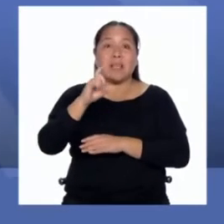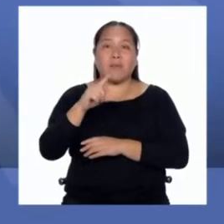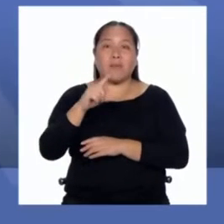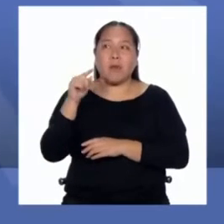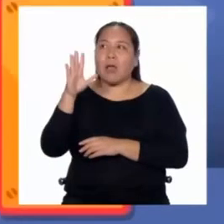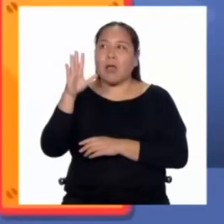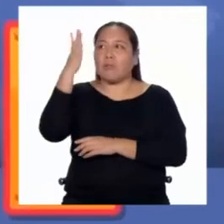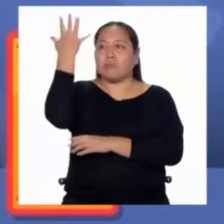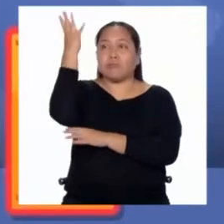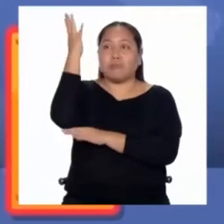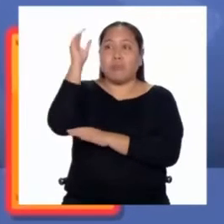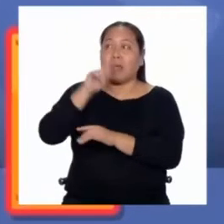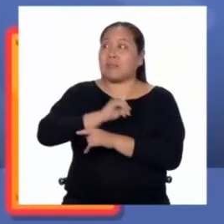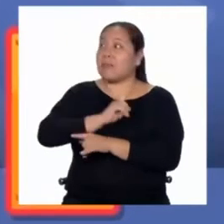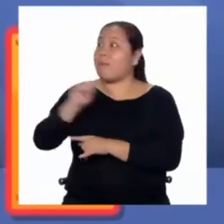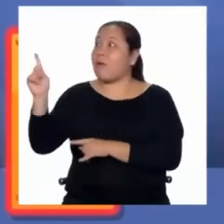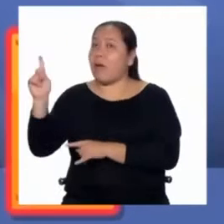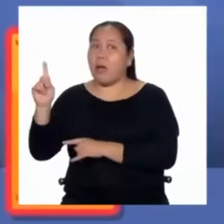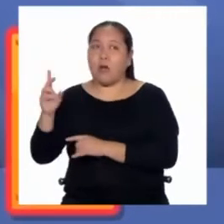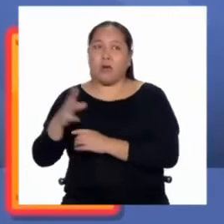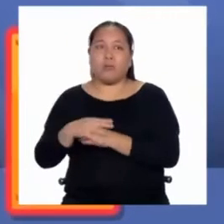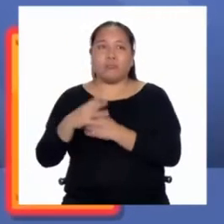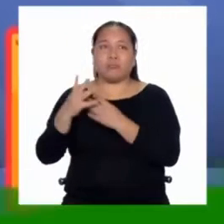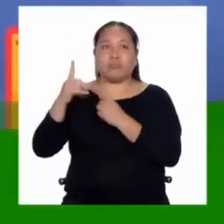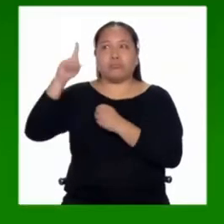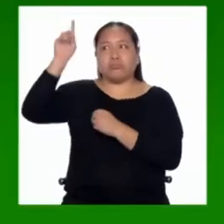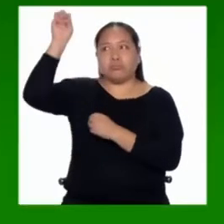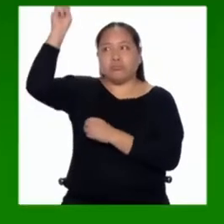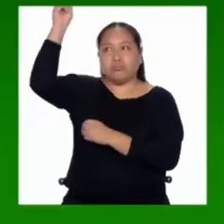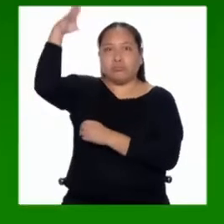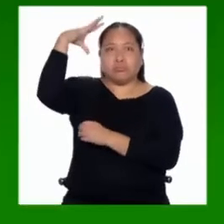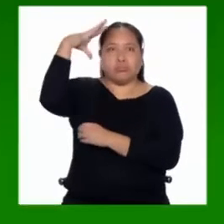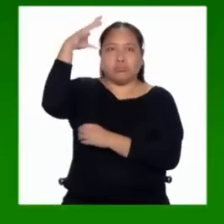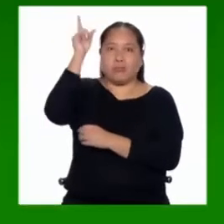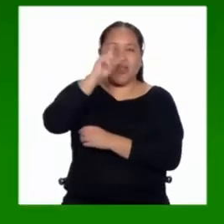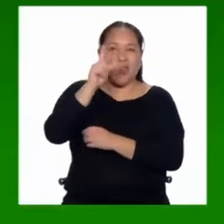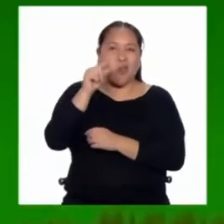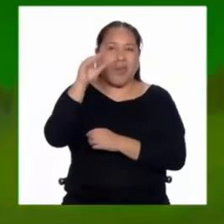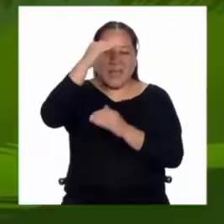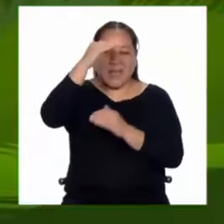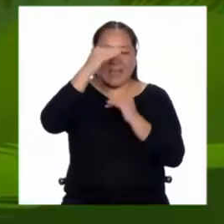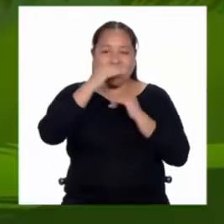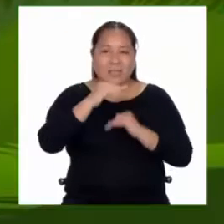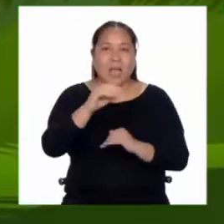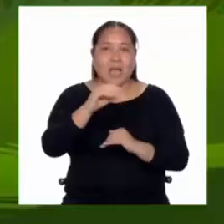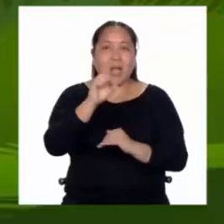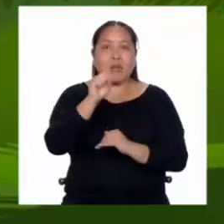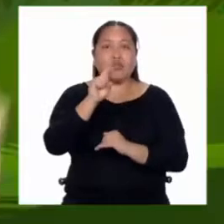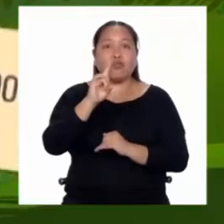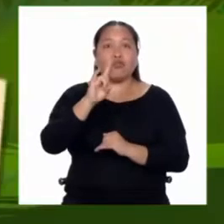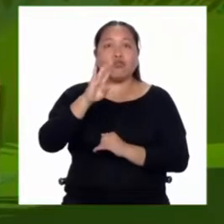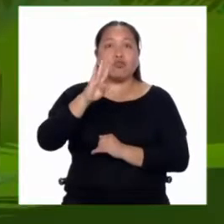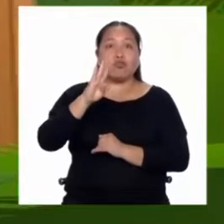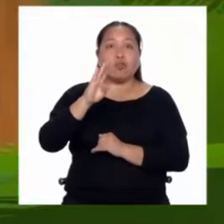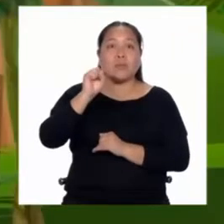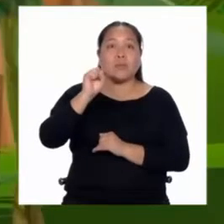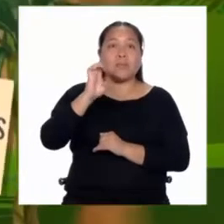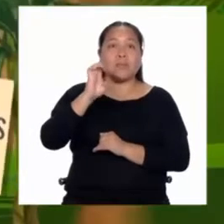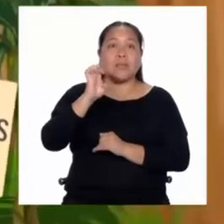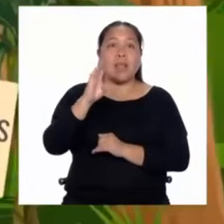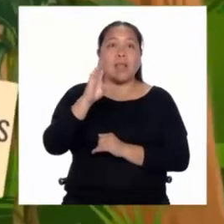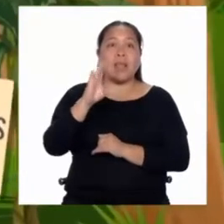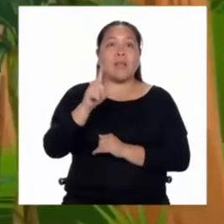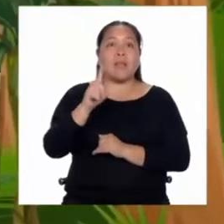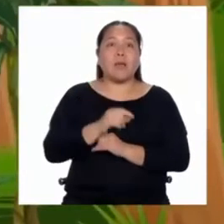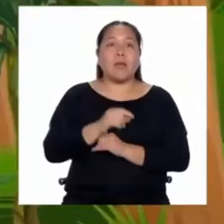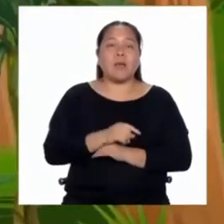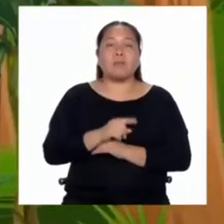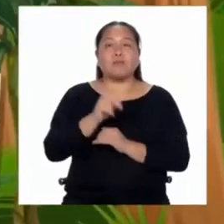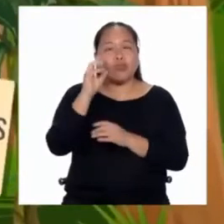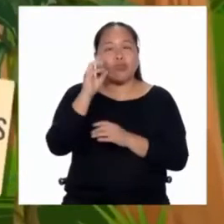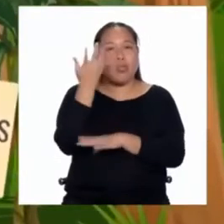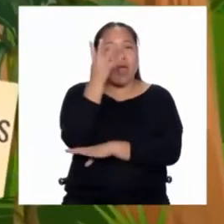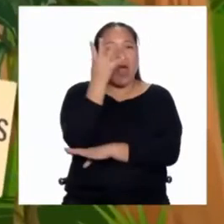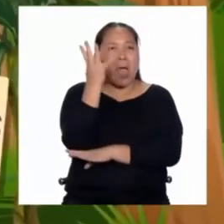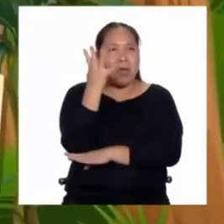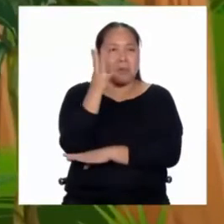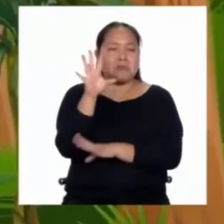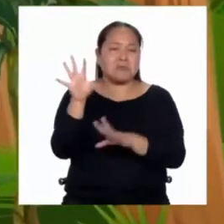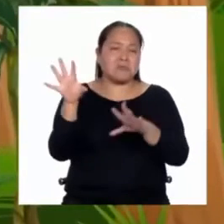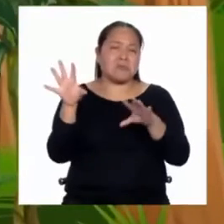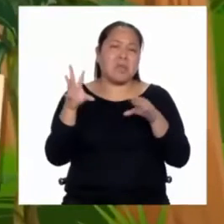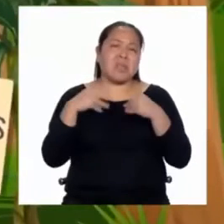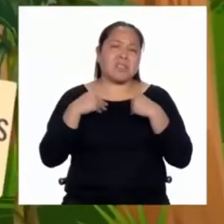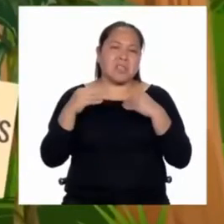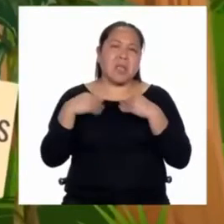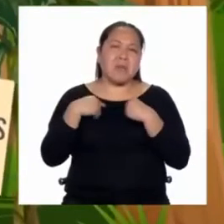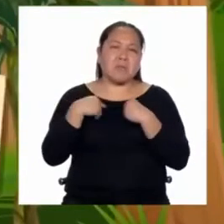se va de rumba, cuando se oculta el sol. Esta subselva está compuesta por árboles adaptados a la sombra.